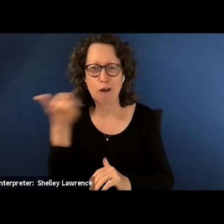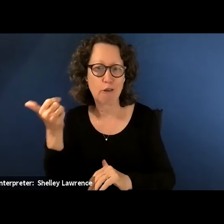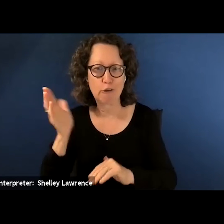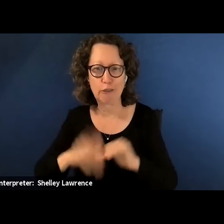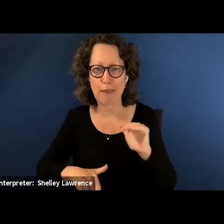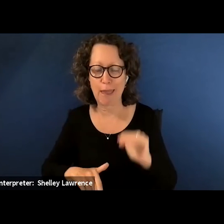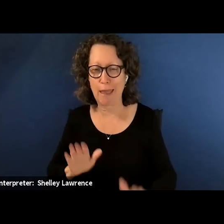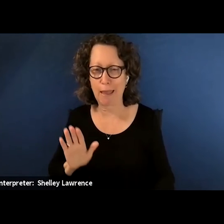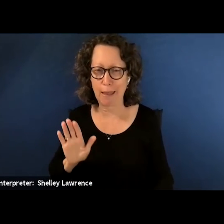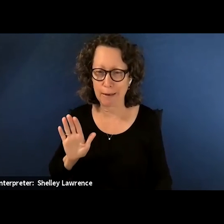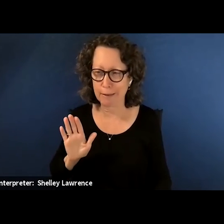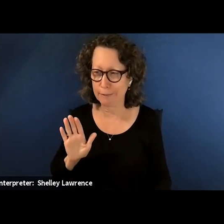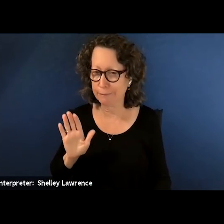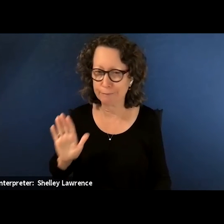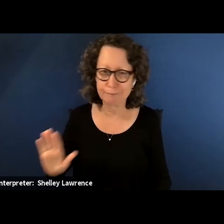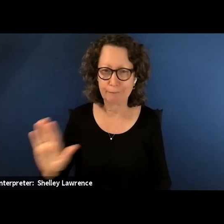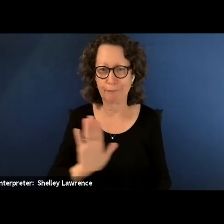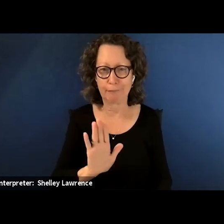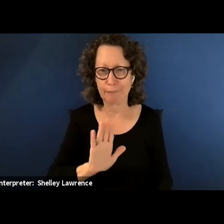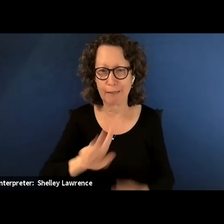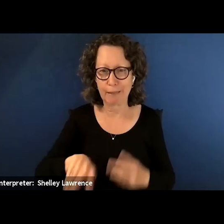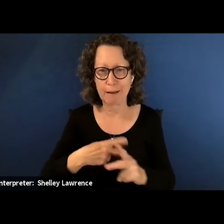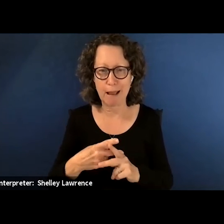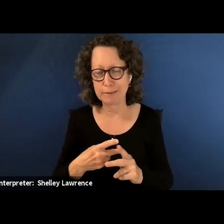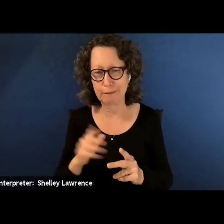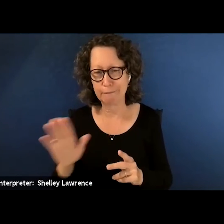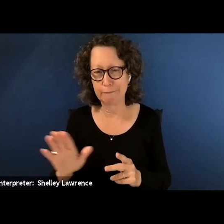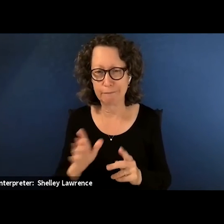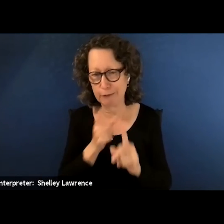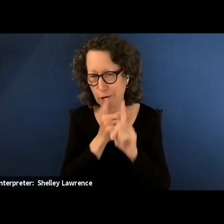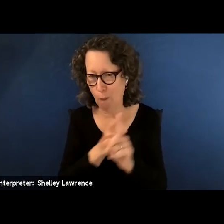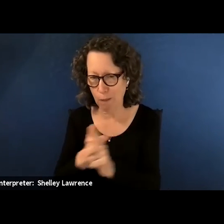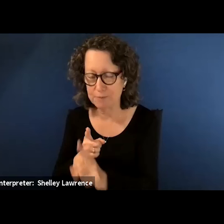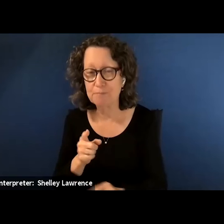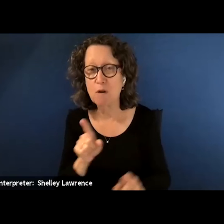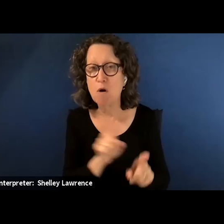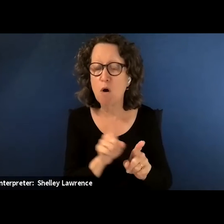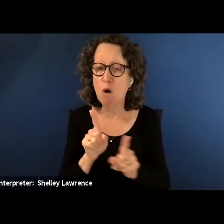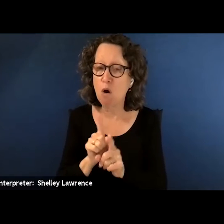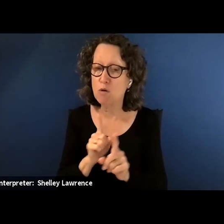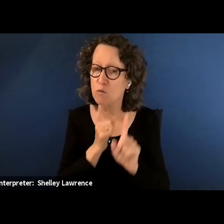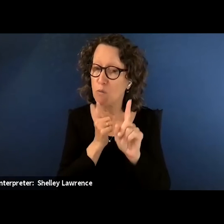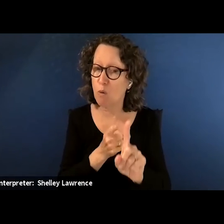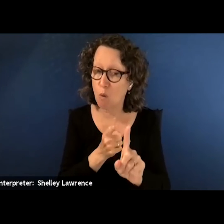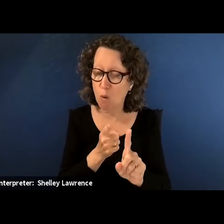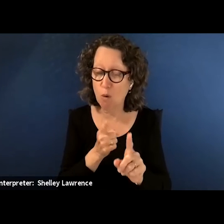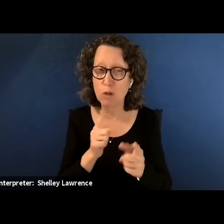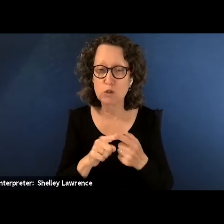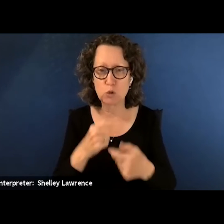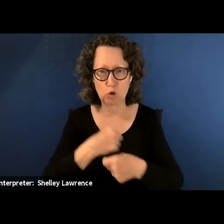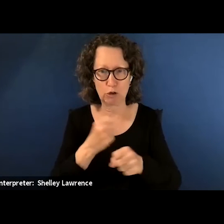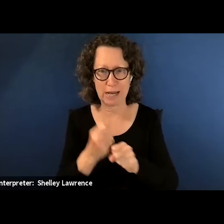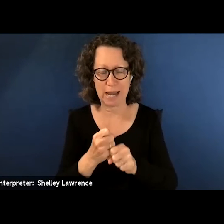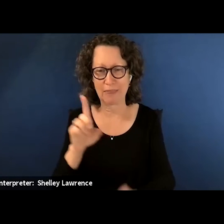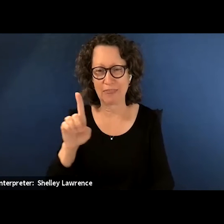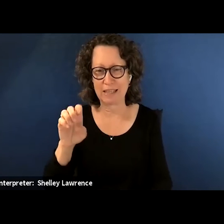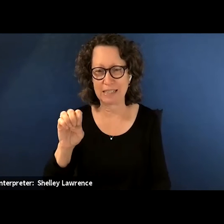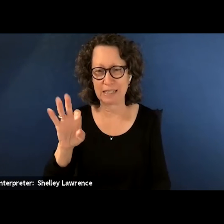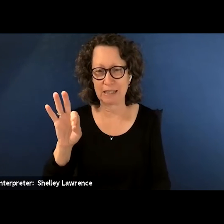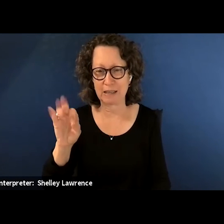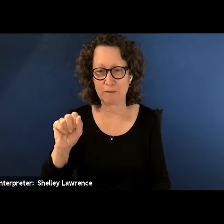cualquier interés aparte de este tipo de agendas. También tienen su agenda